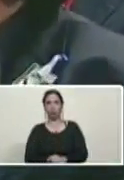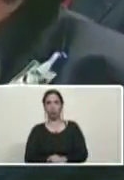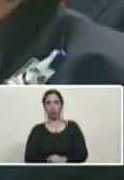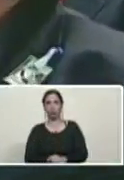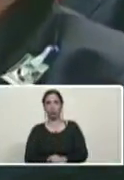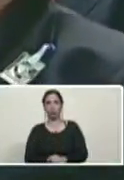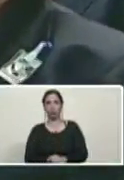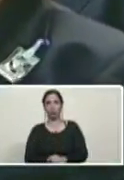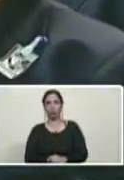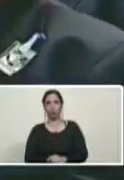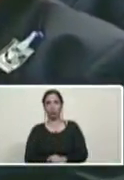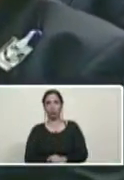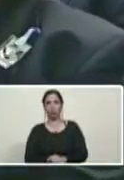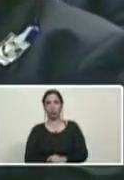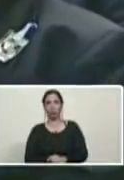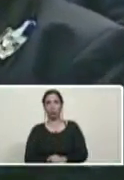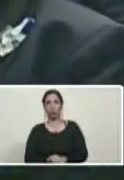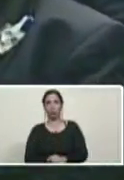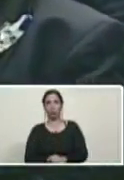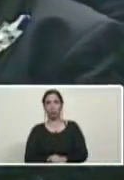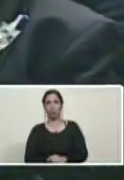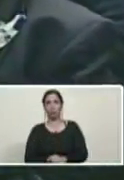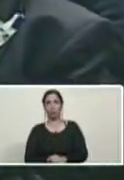No se puede contar todavía nada, Amílcar.